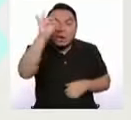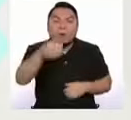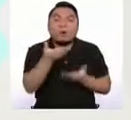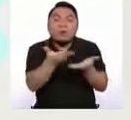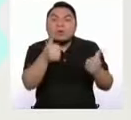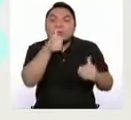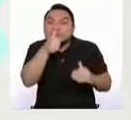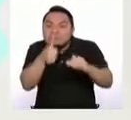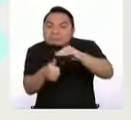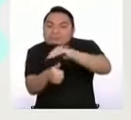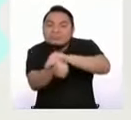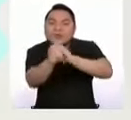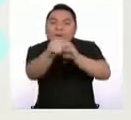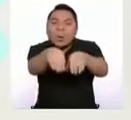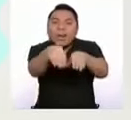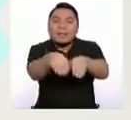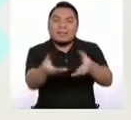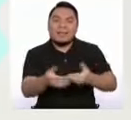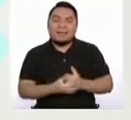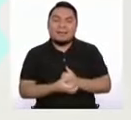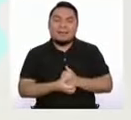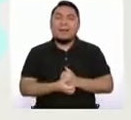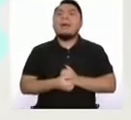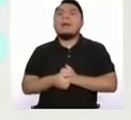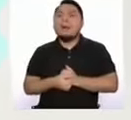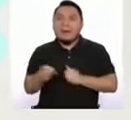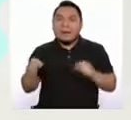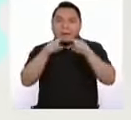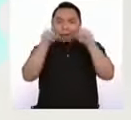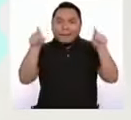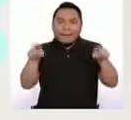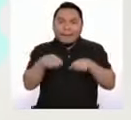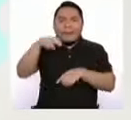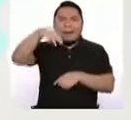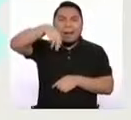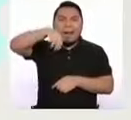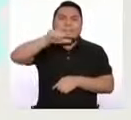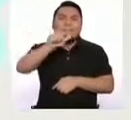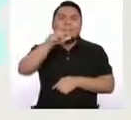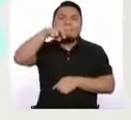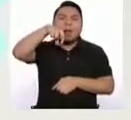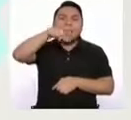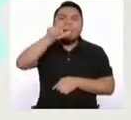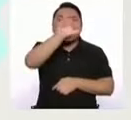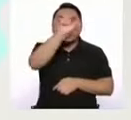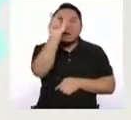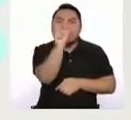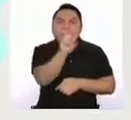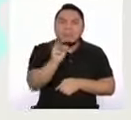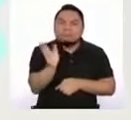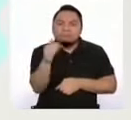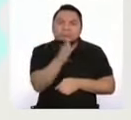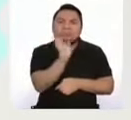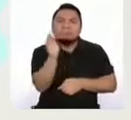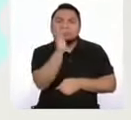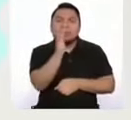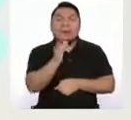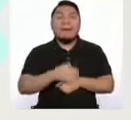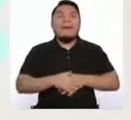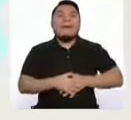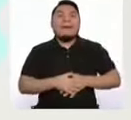escondidos. ¿Un mapa? ¿Significa que me han dejado un mapa? ¡Qué